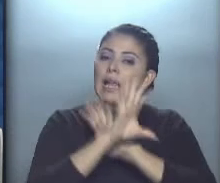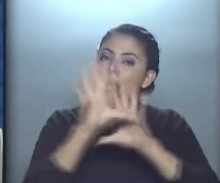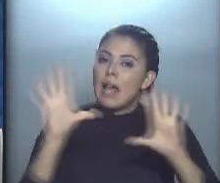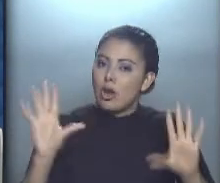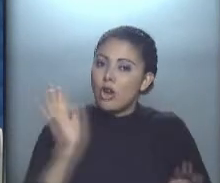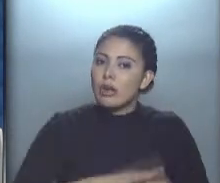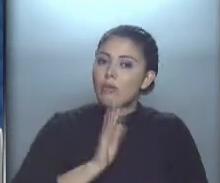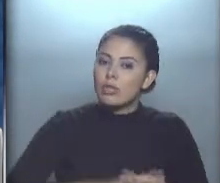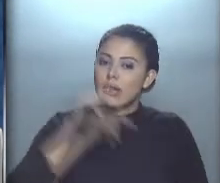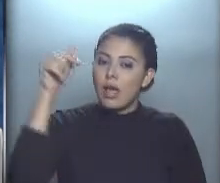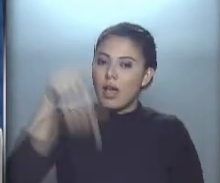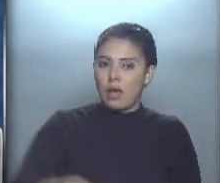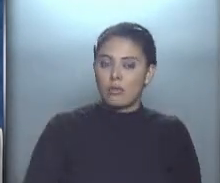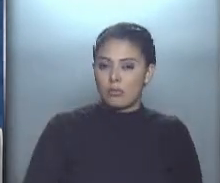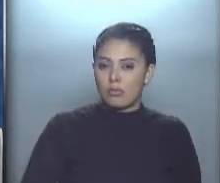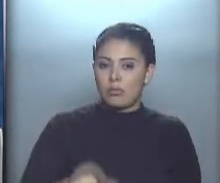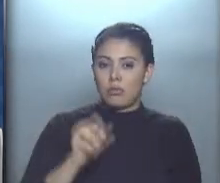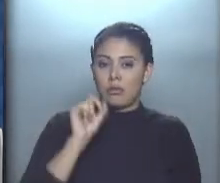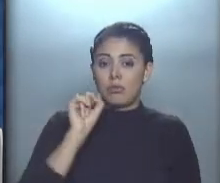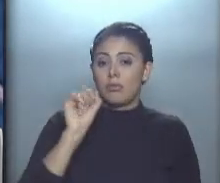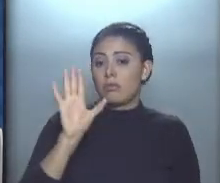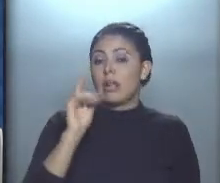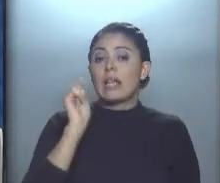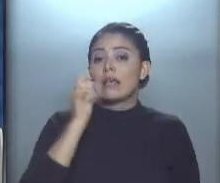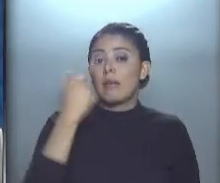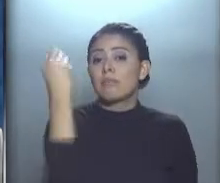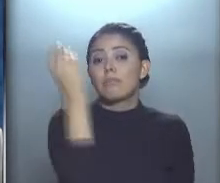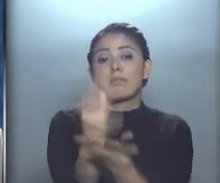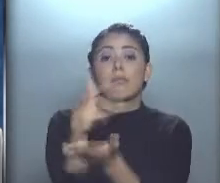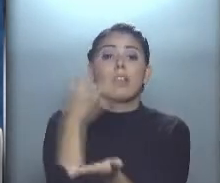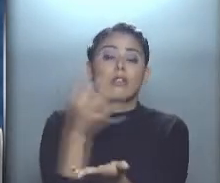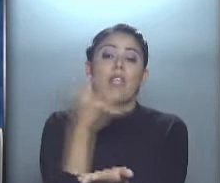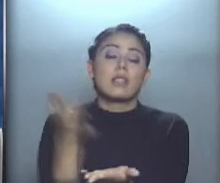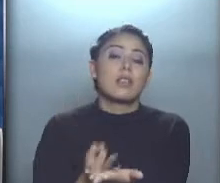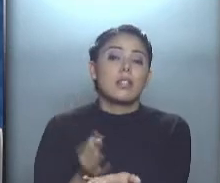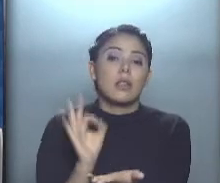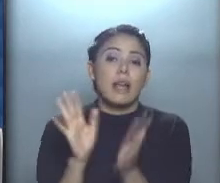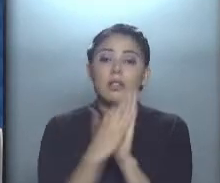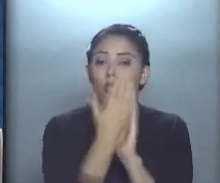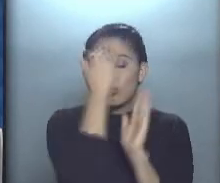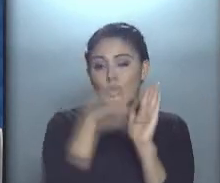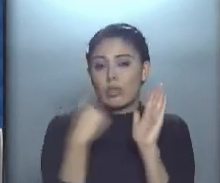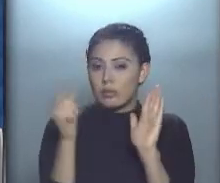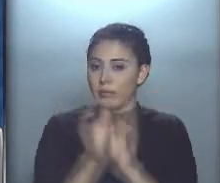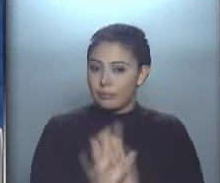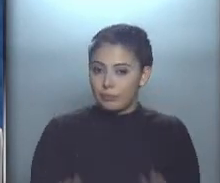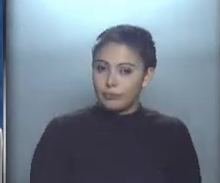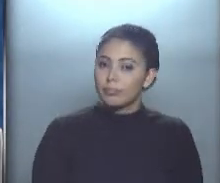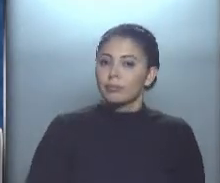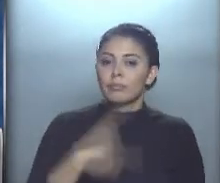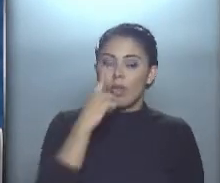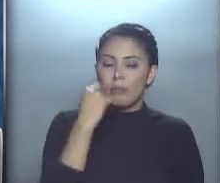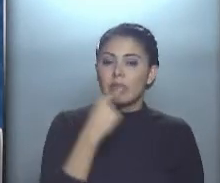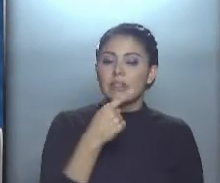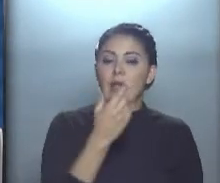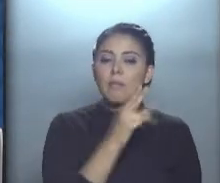La responsabilidad es claramente asociada a quienes tienen que tomar las decisiones en el marco de la atribución de la Constitución. Ministro, buenos días.